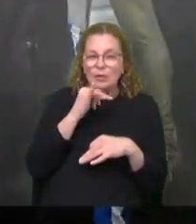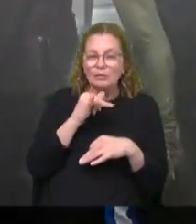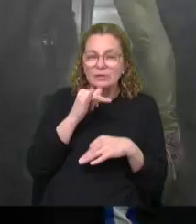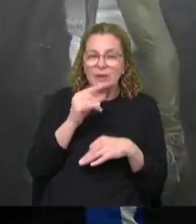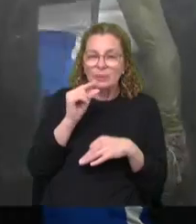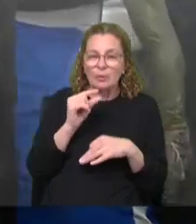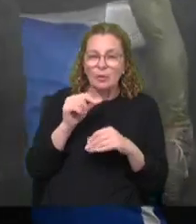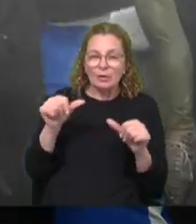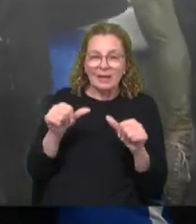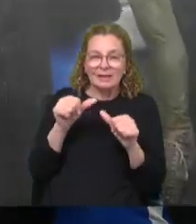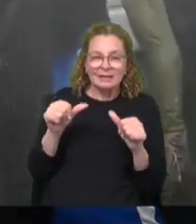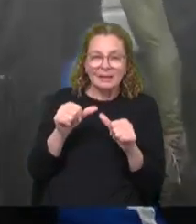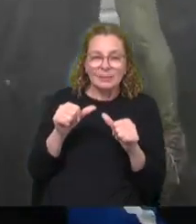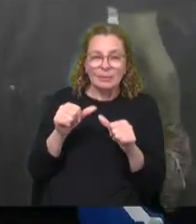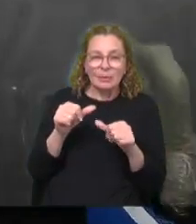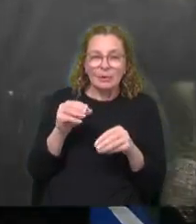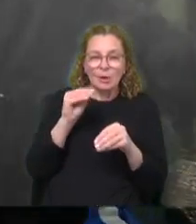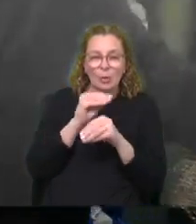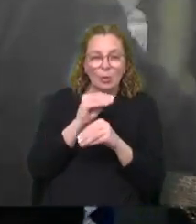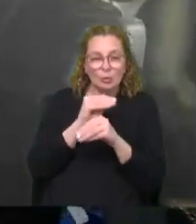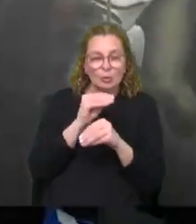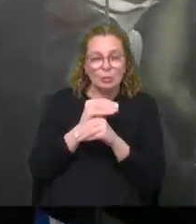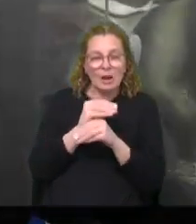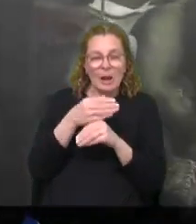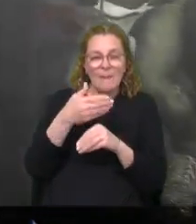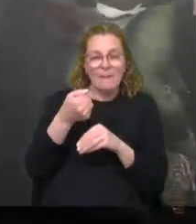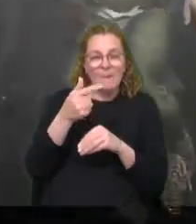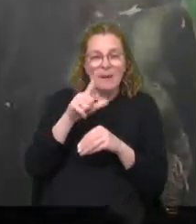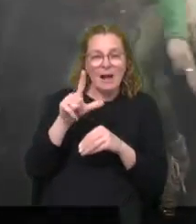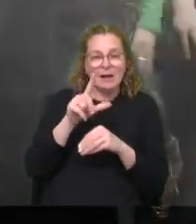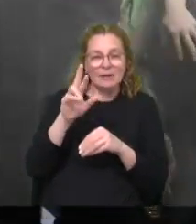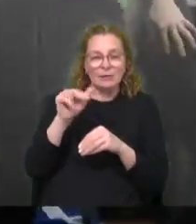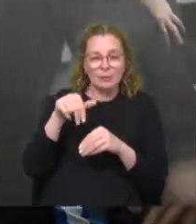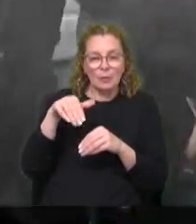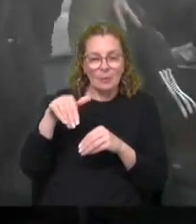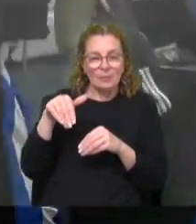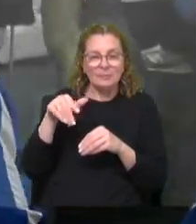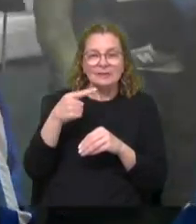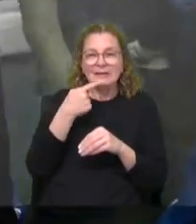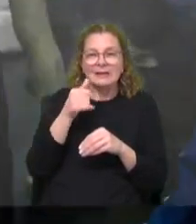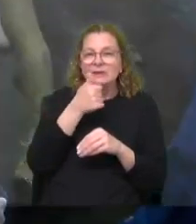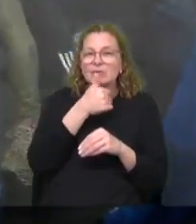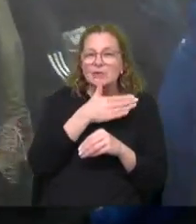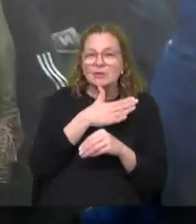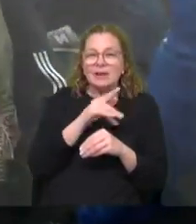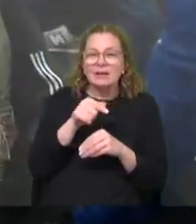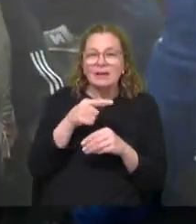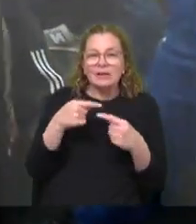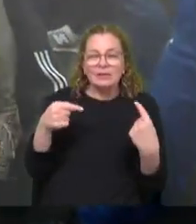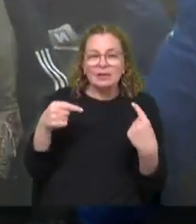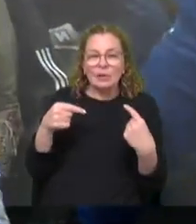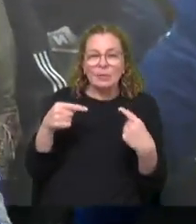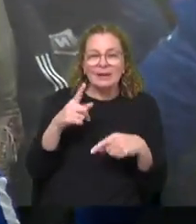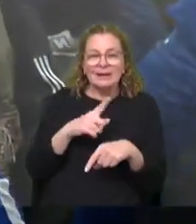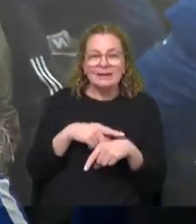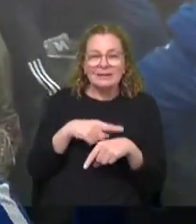que hacemos, que es la cultura ballroom, y contar un poco también esas historias, esas también como cosas que se han traspasado en el tiempo,